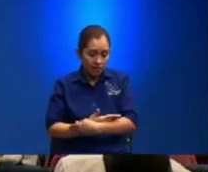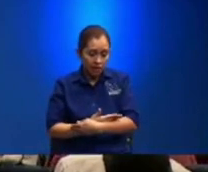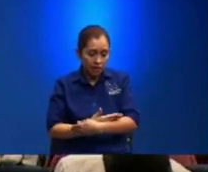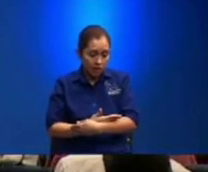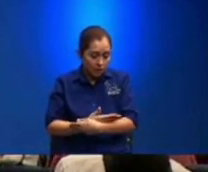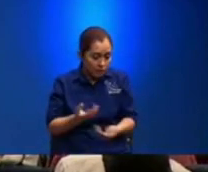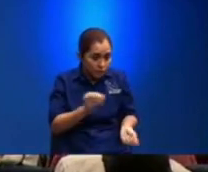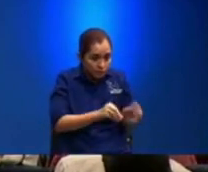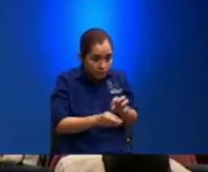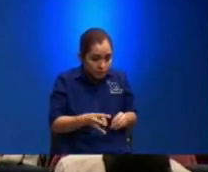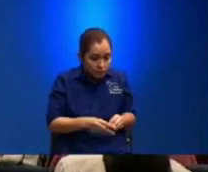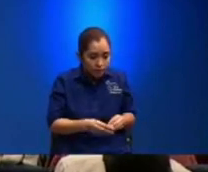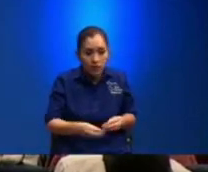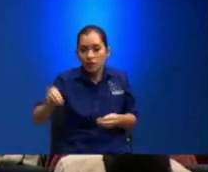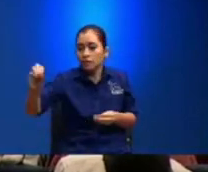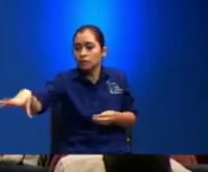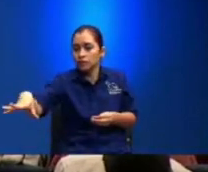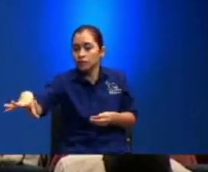qué es ser fan